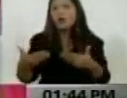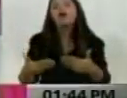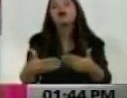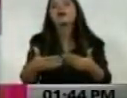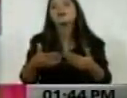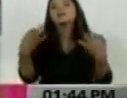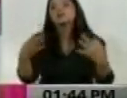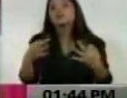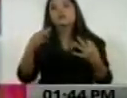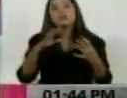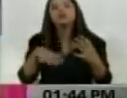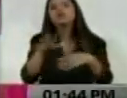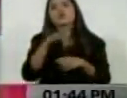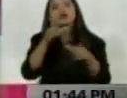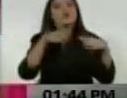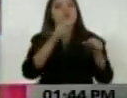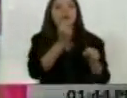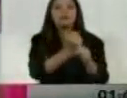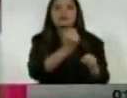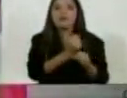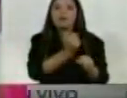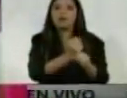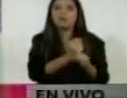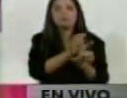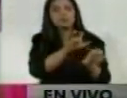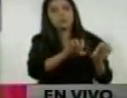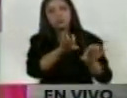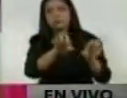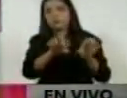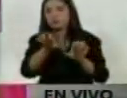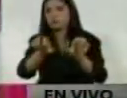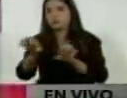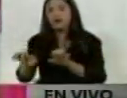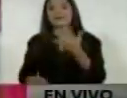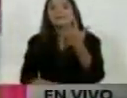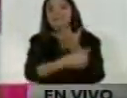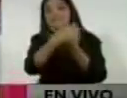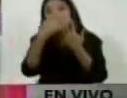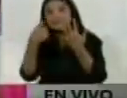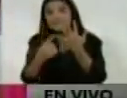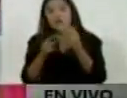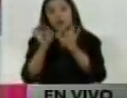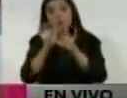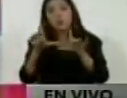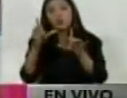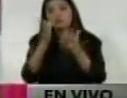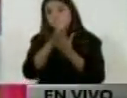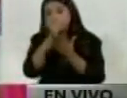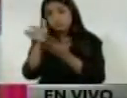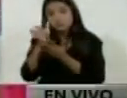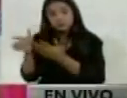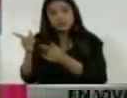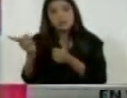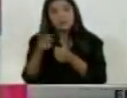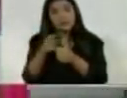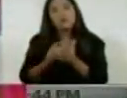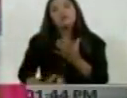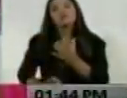de las esferas de su trabajo. 5 líneas de prioridad